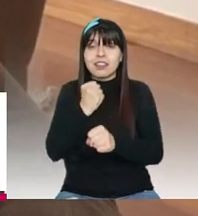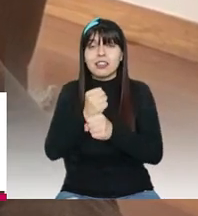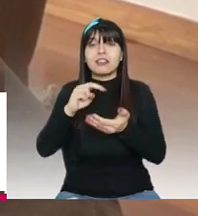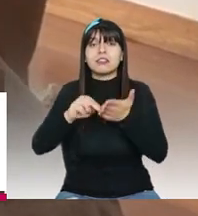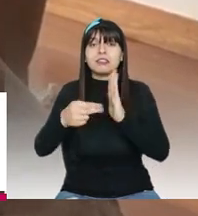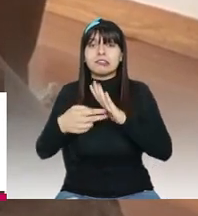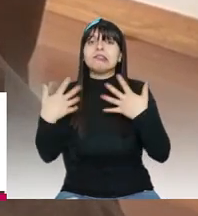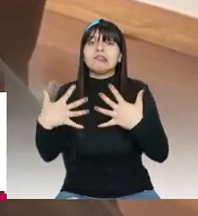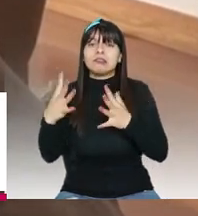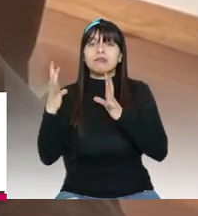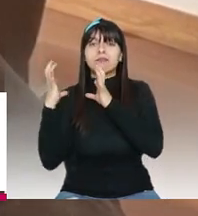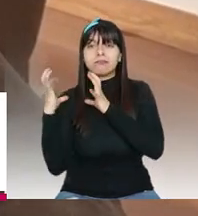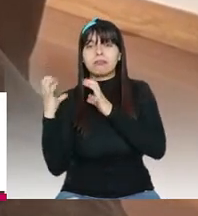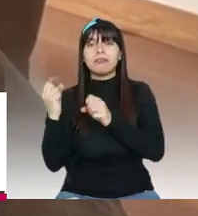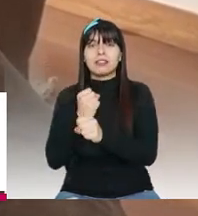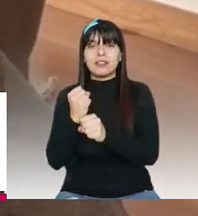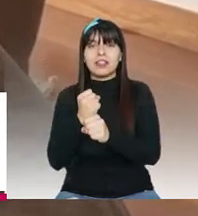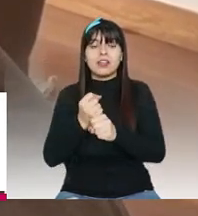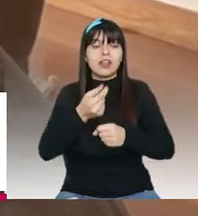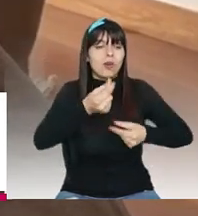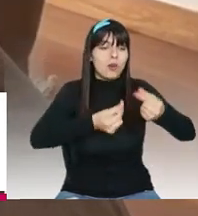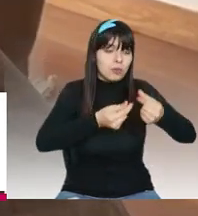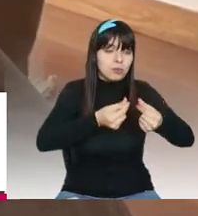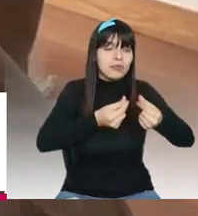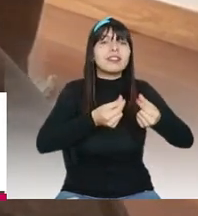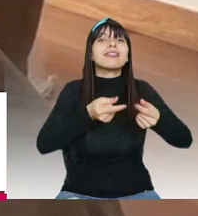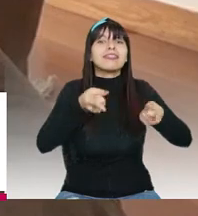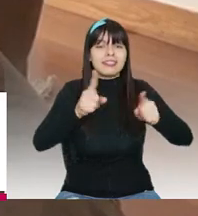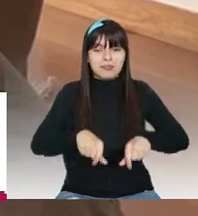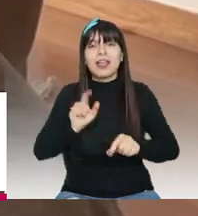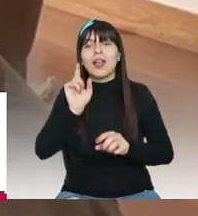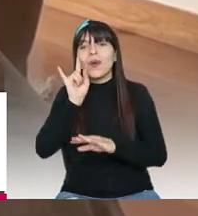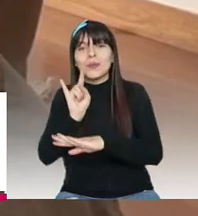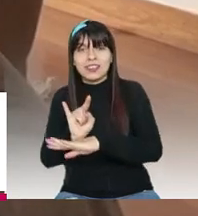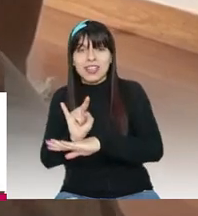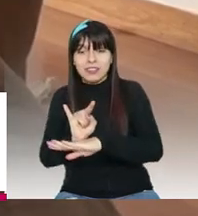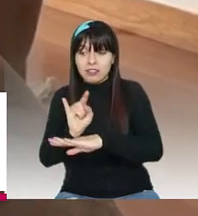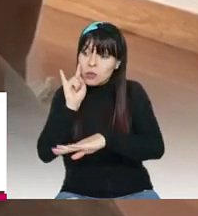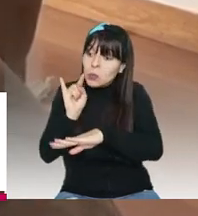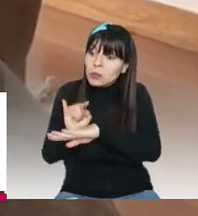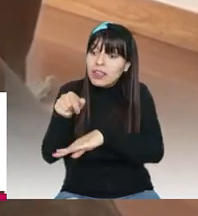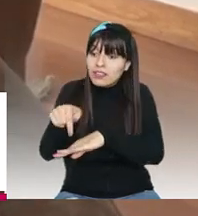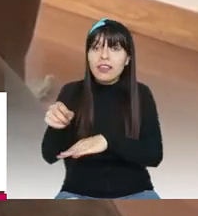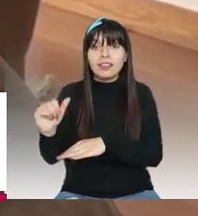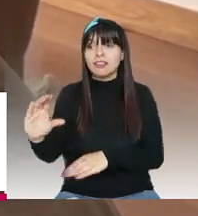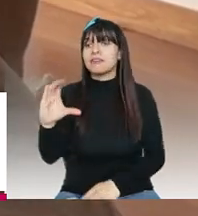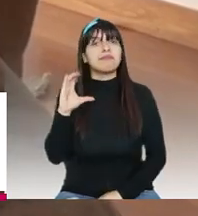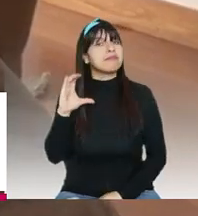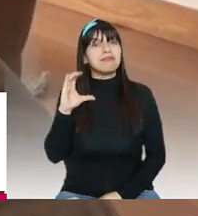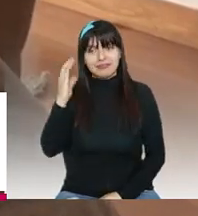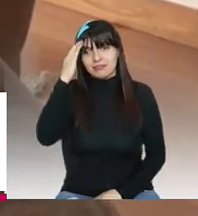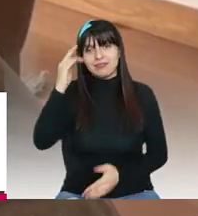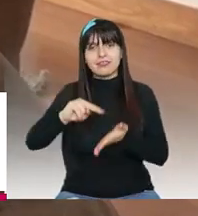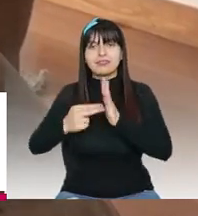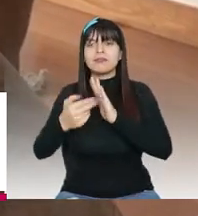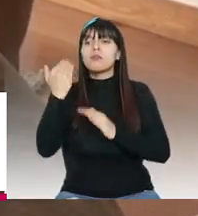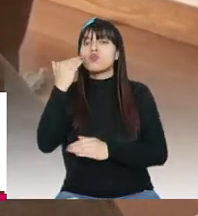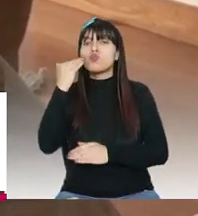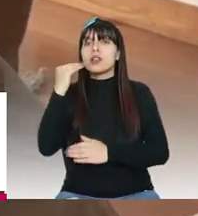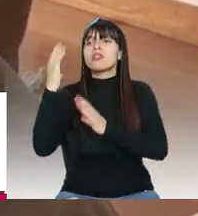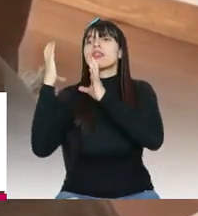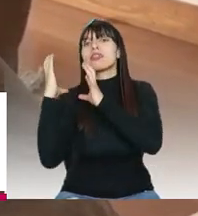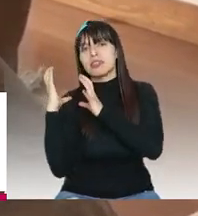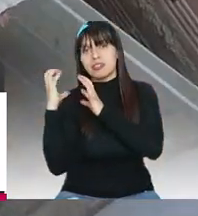de labores de economía del cuidado, que no son actividades remuneradas, que generan una sobrecarga para las mujeres, especialmente en época